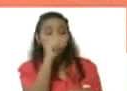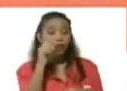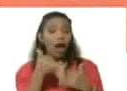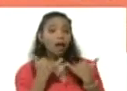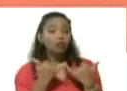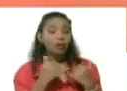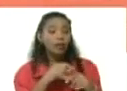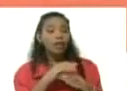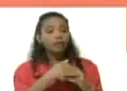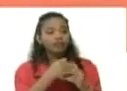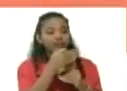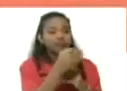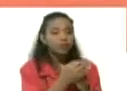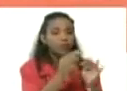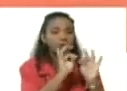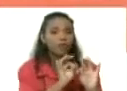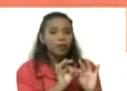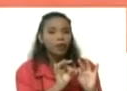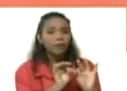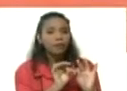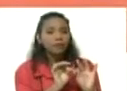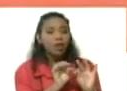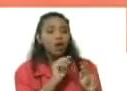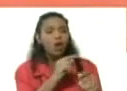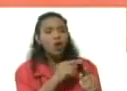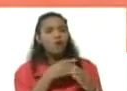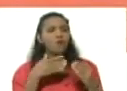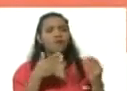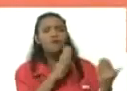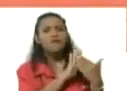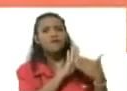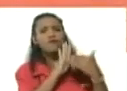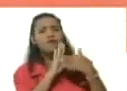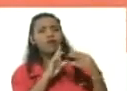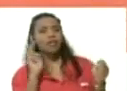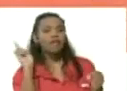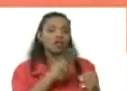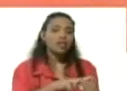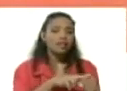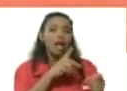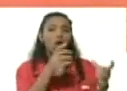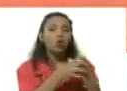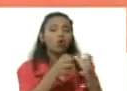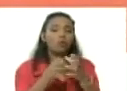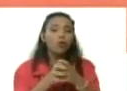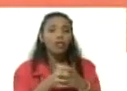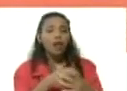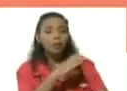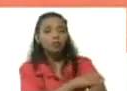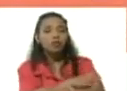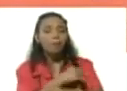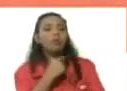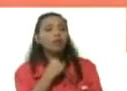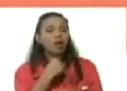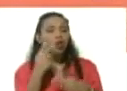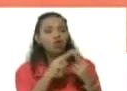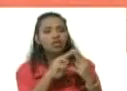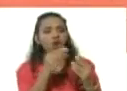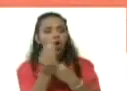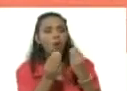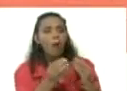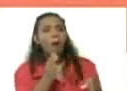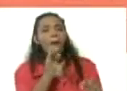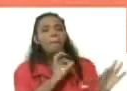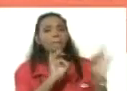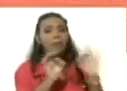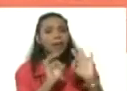por otra parte, los ataques de violencia por parte de algunas fracciones de la oposición continúa. Me gustaría conocer cómo se prepara